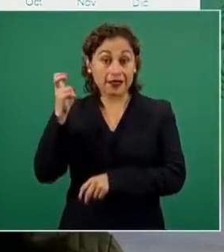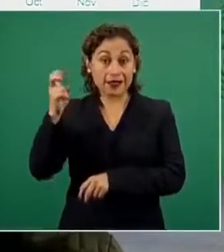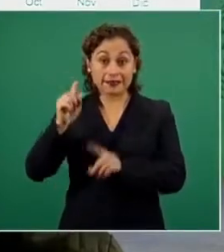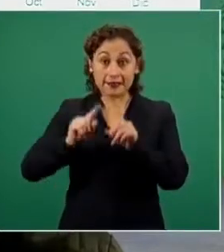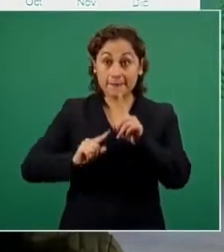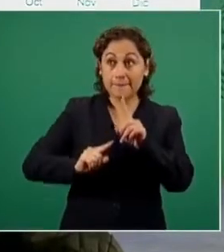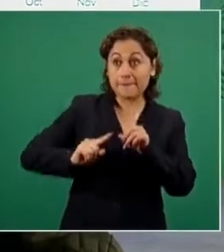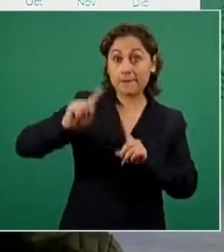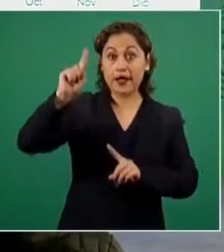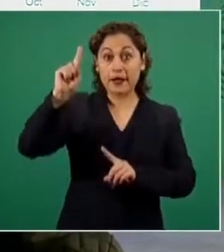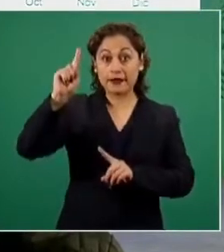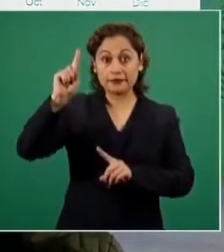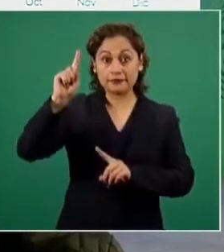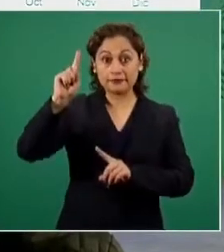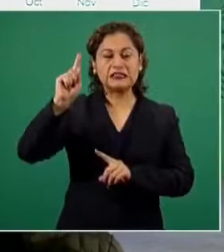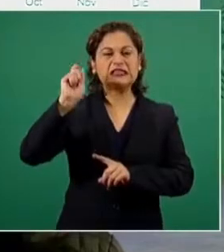llamado.